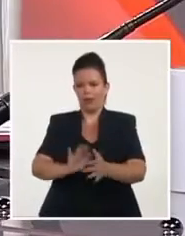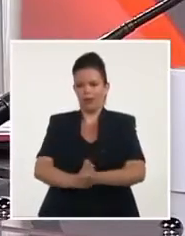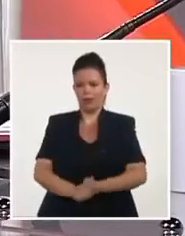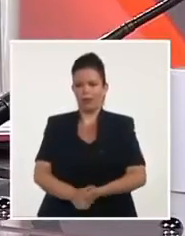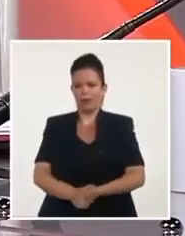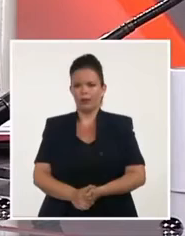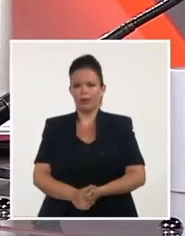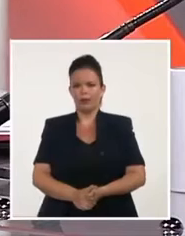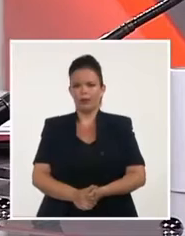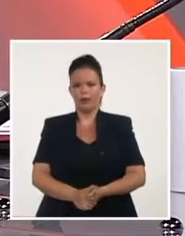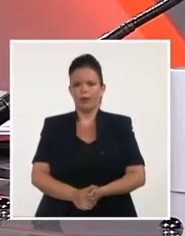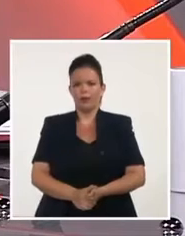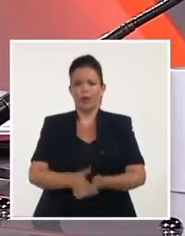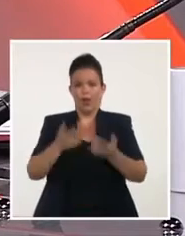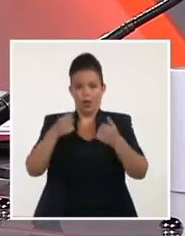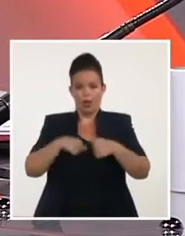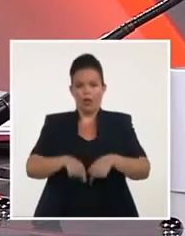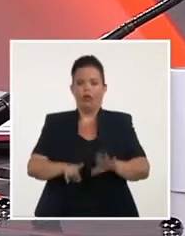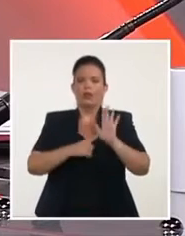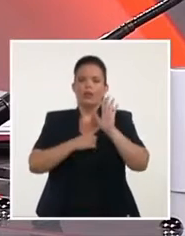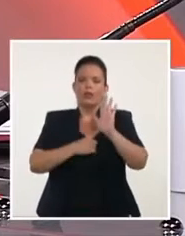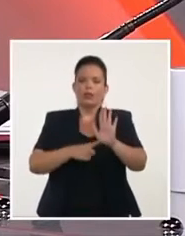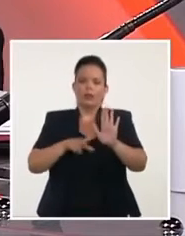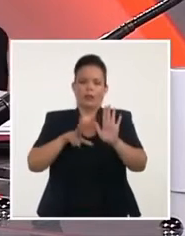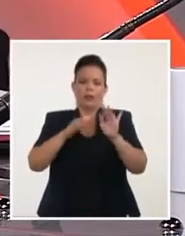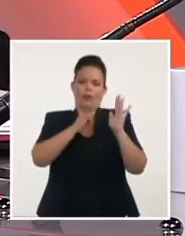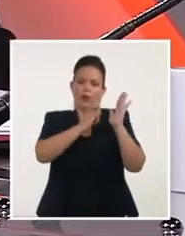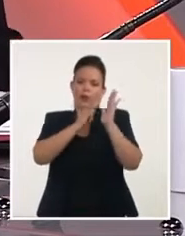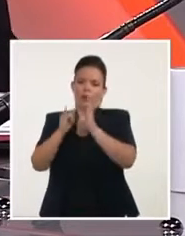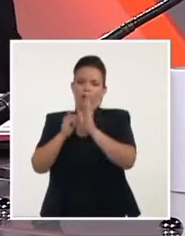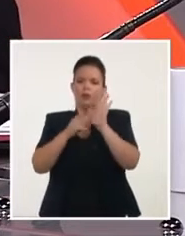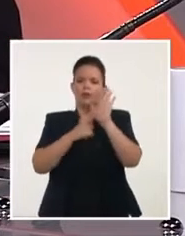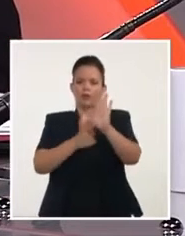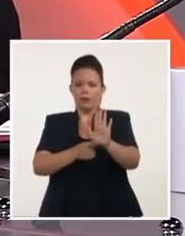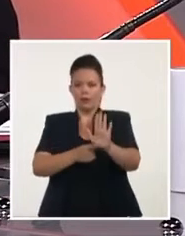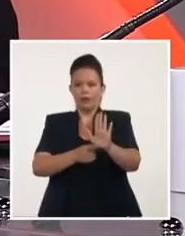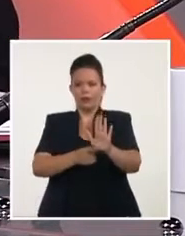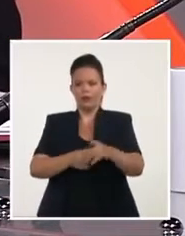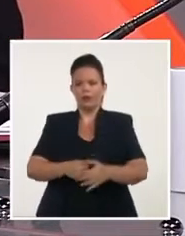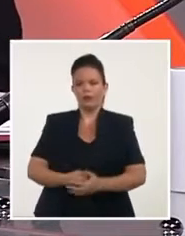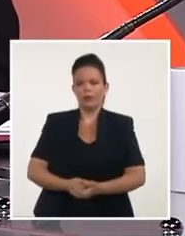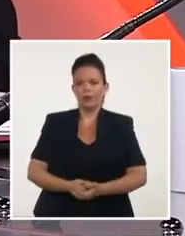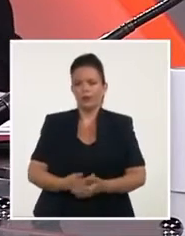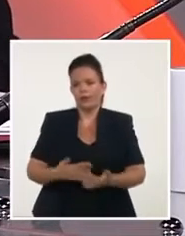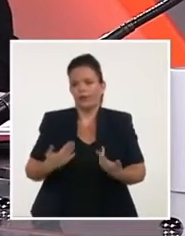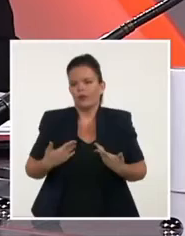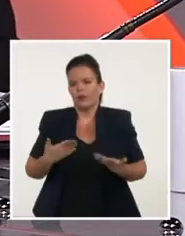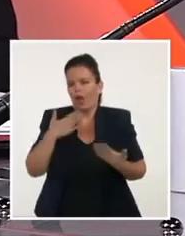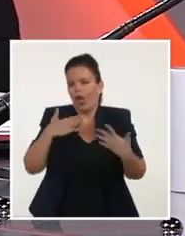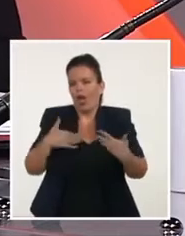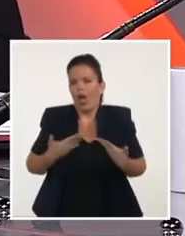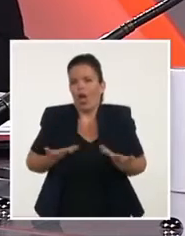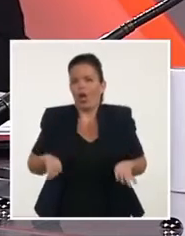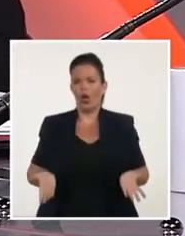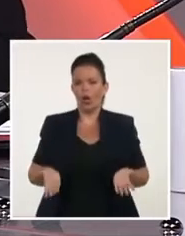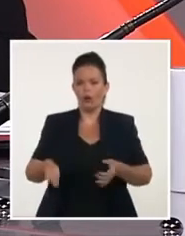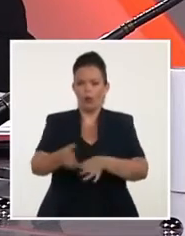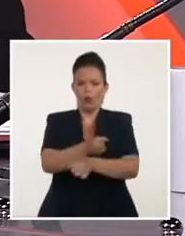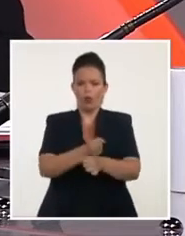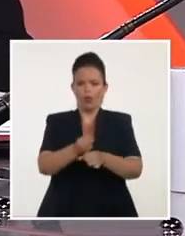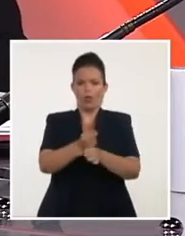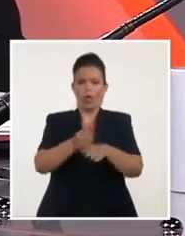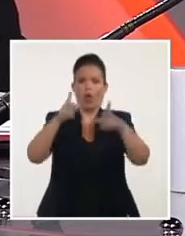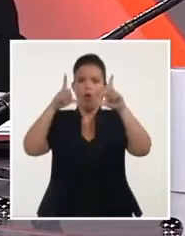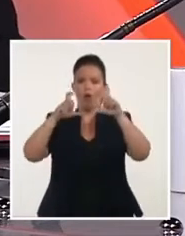propongo ver un material que nuestro colega Oliver Zamora hacía para Russia Today sobre cómo han utilizado la foto de una